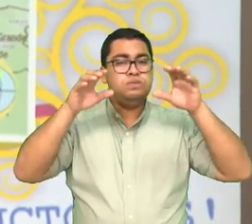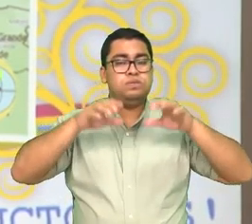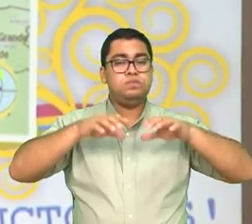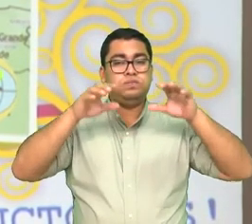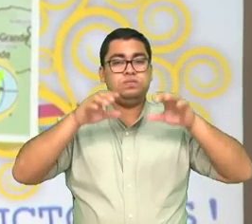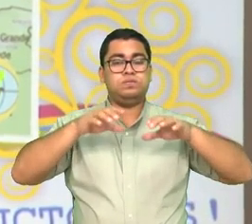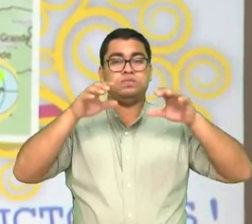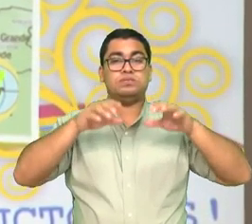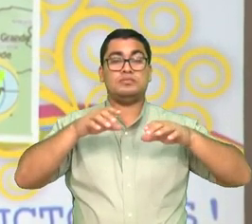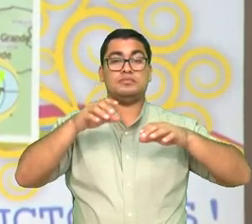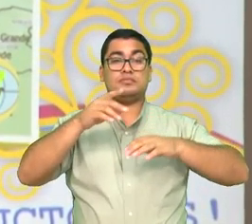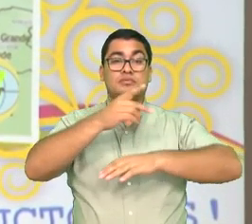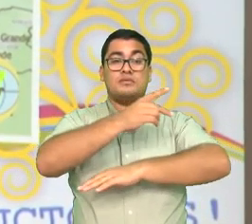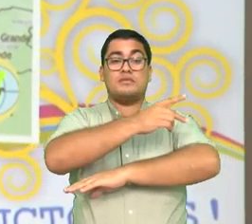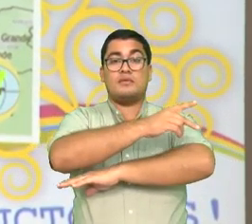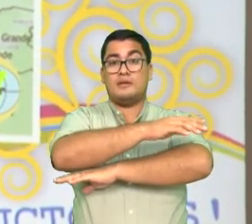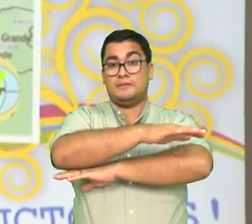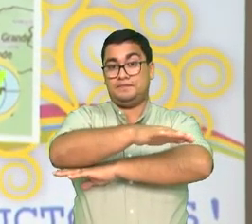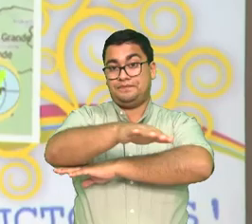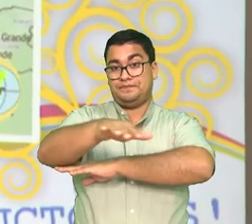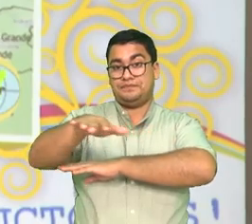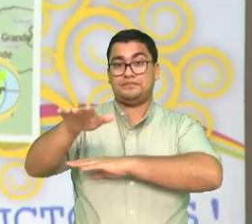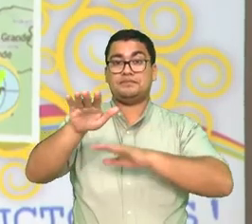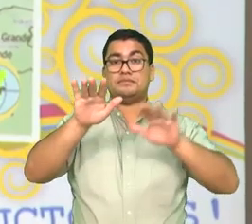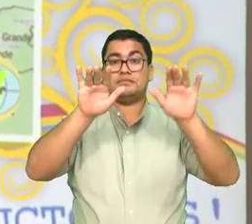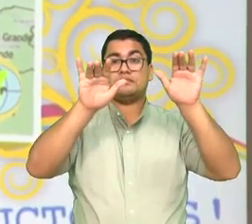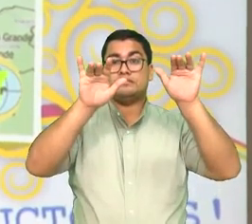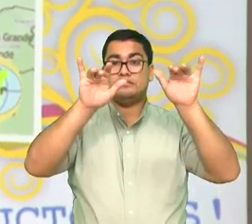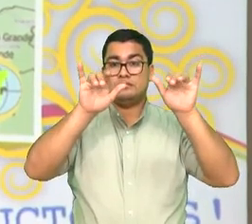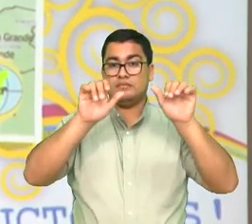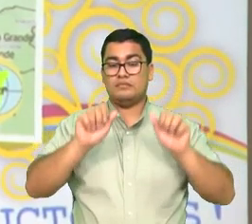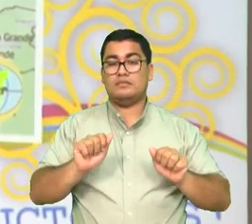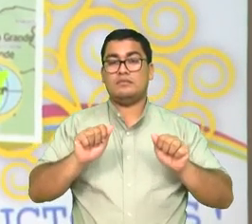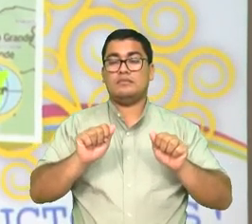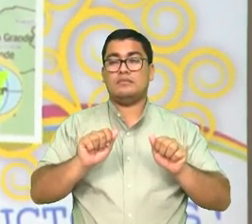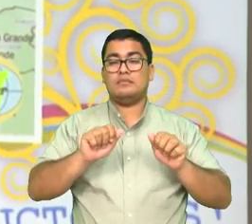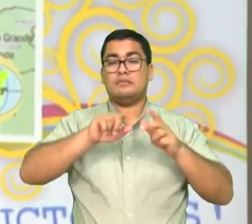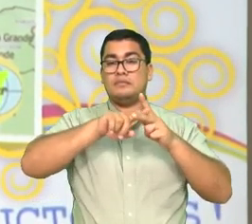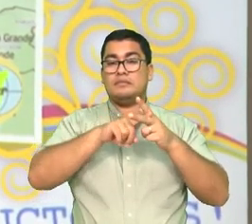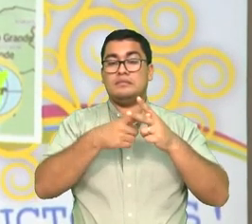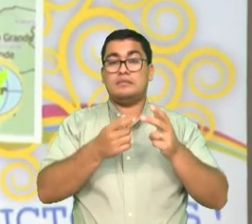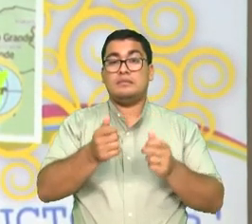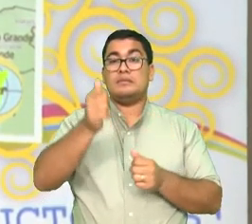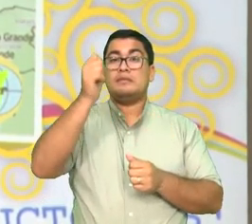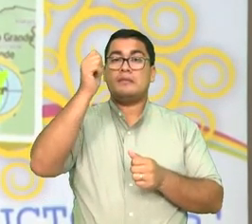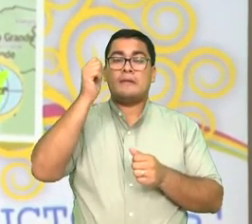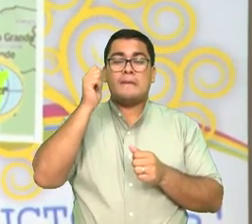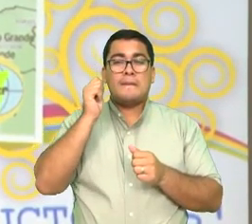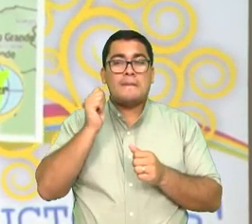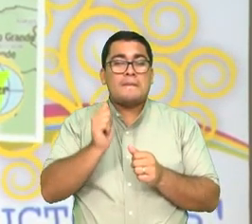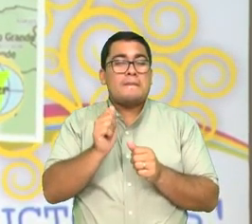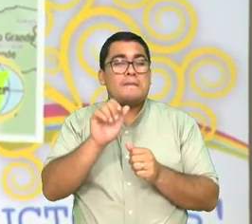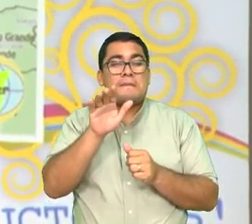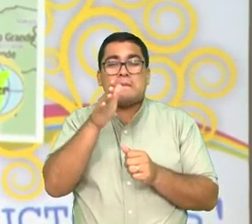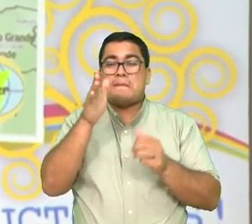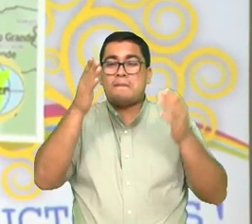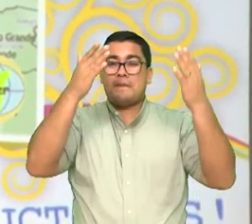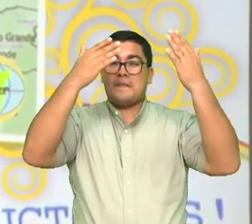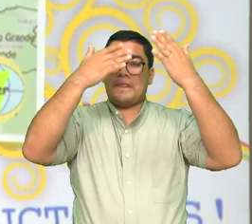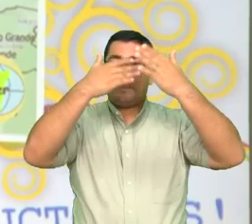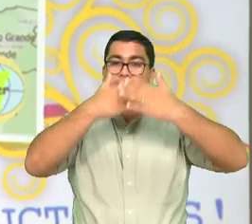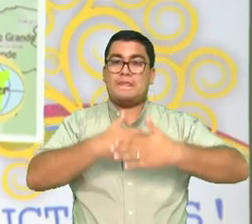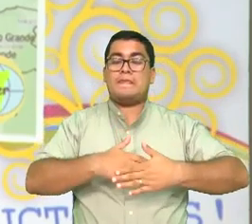el Océano Pacífico, que de hecho ya inició desde ayer muy tímidamente en horas de la noche, pero